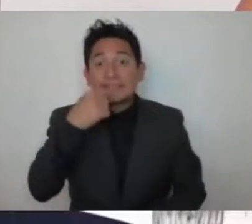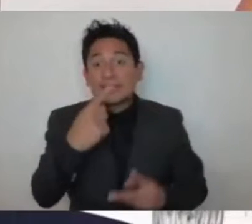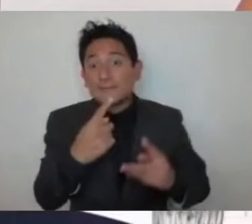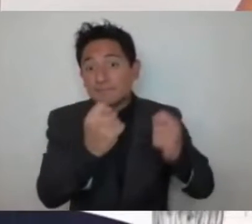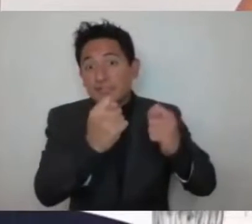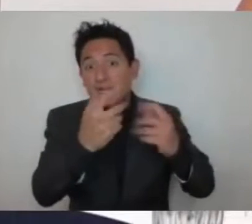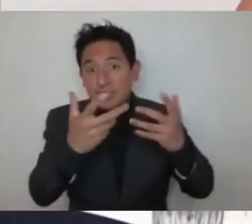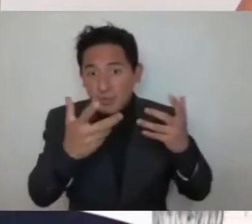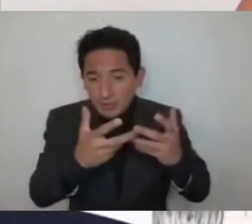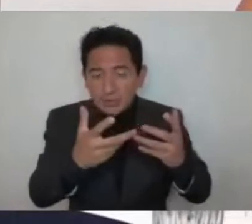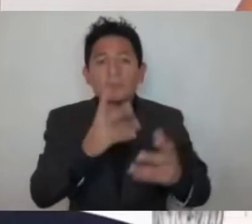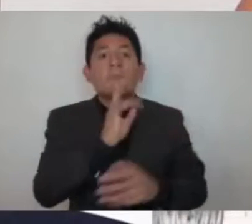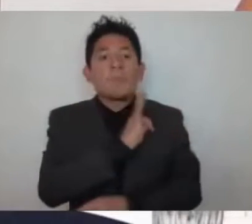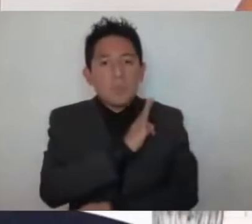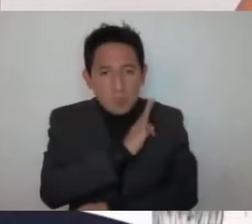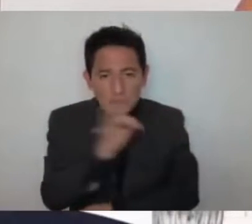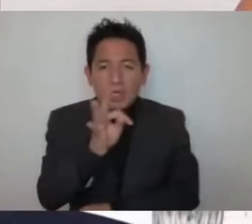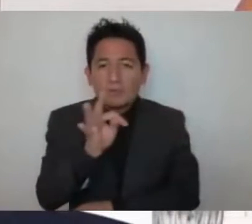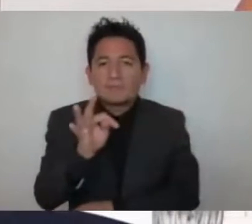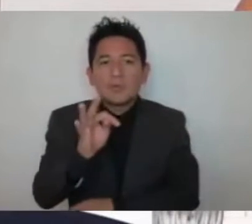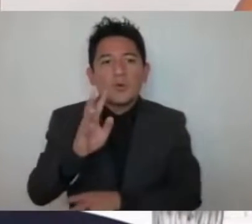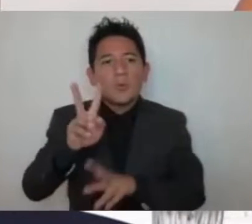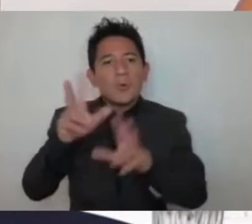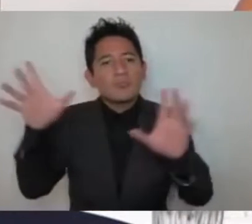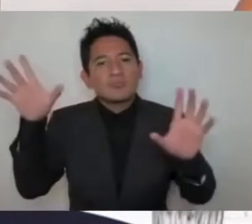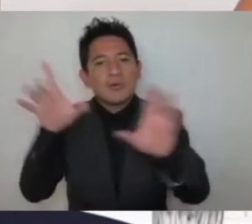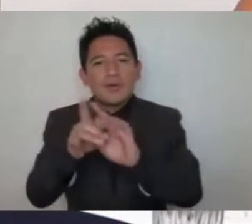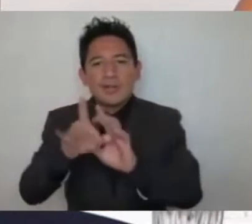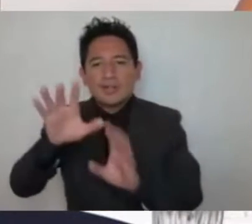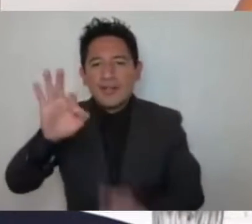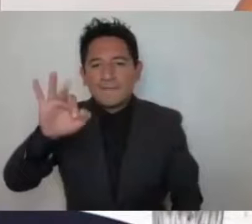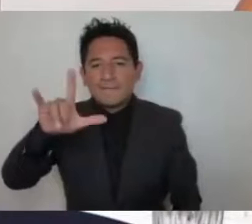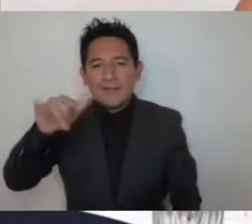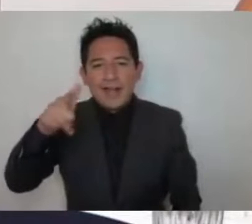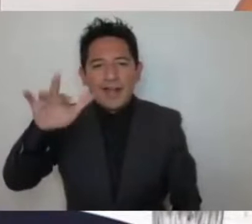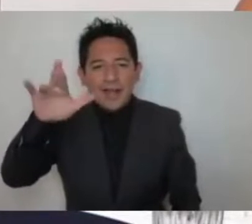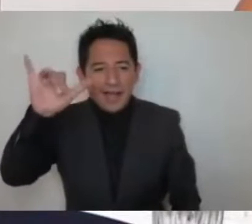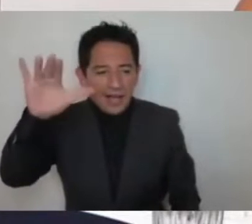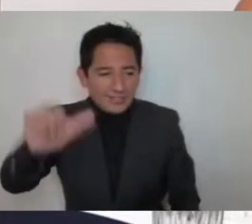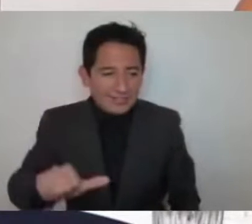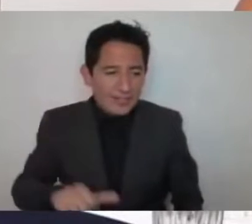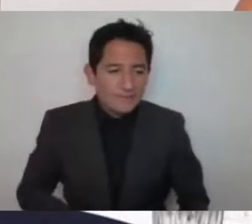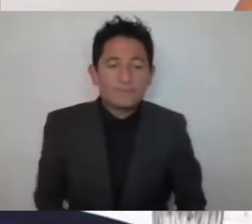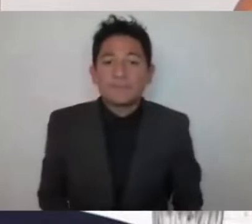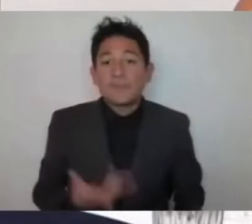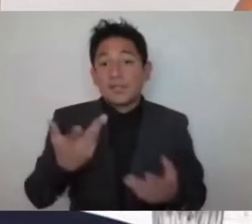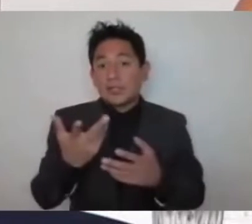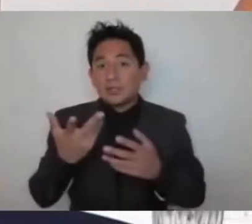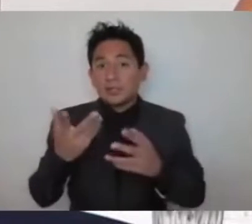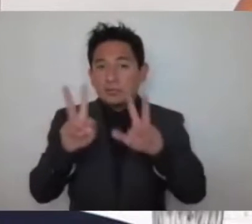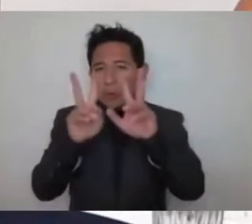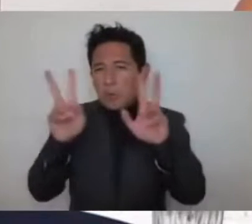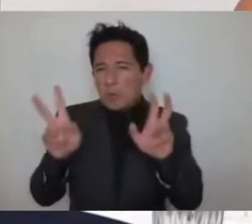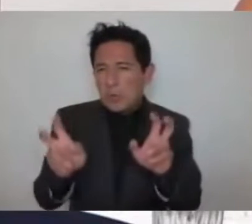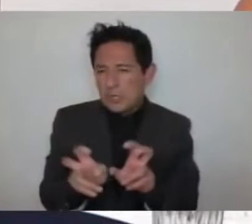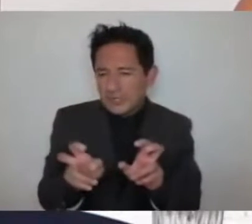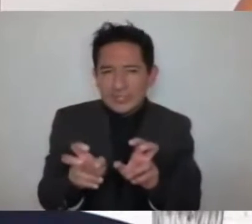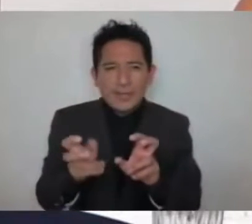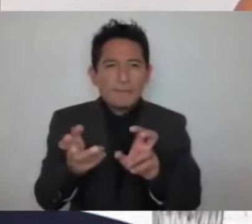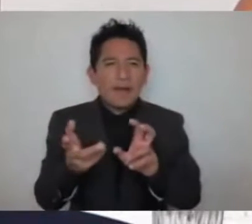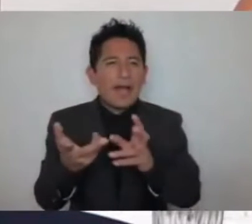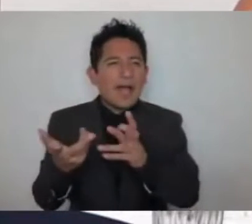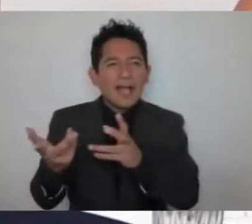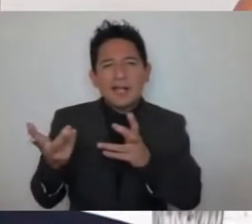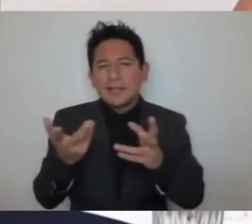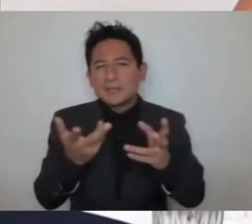preventivos provisionales a mí la doctrina sobre este tema Me parece que no ha estado exenta de debates